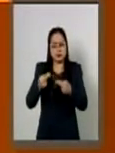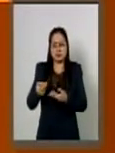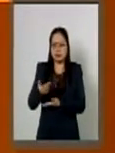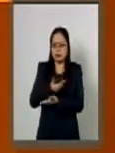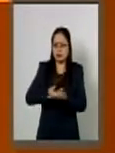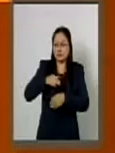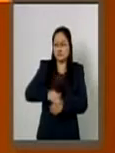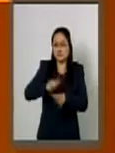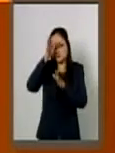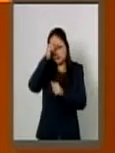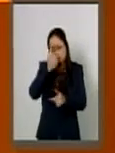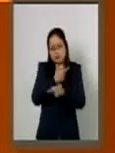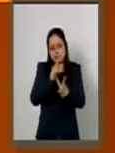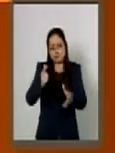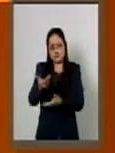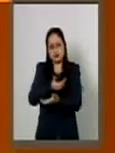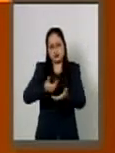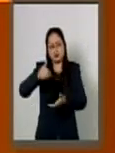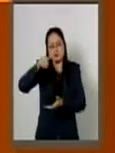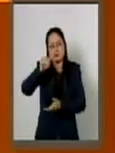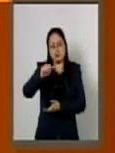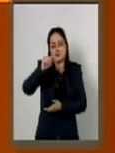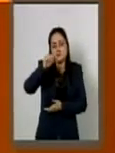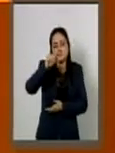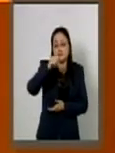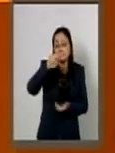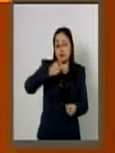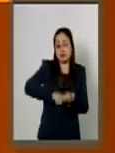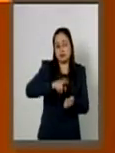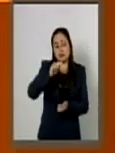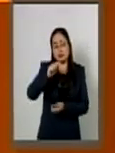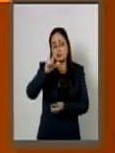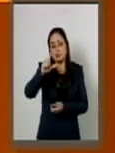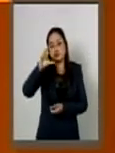de Libre Comercio con América del Norte,